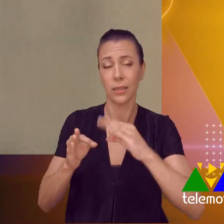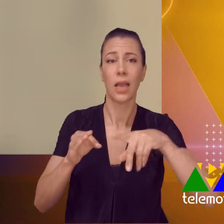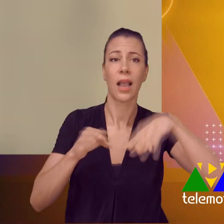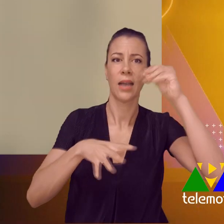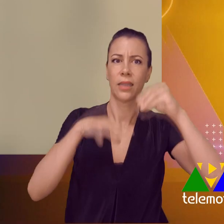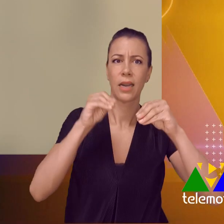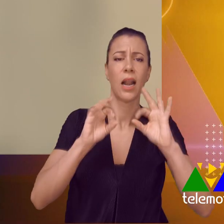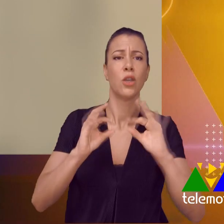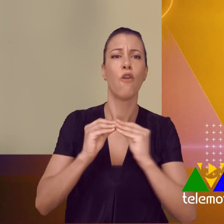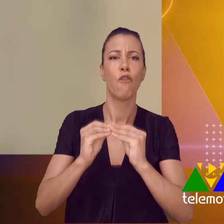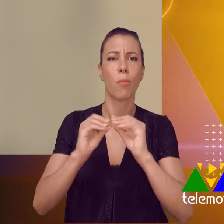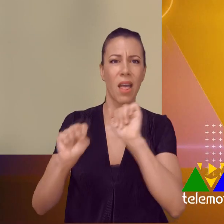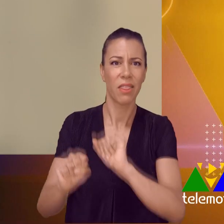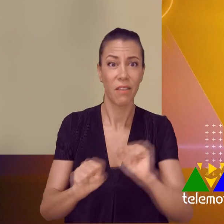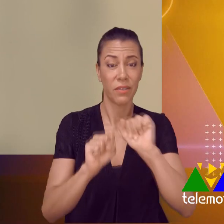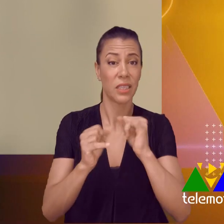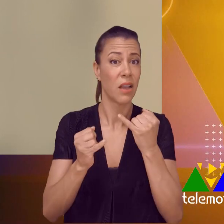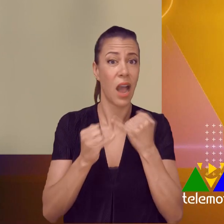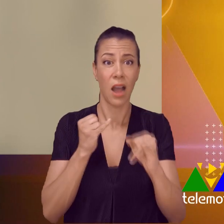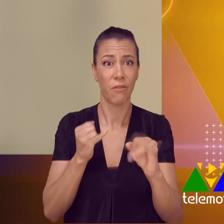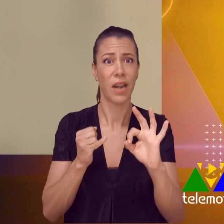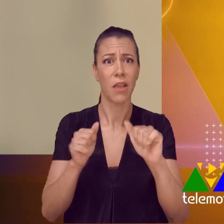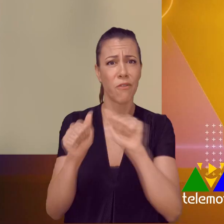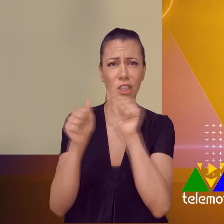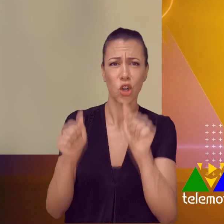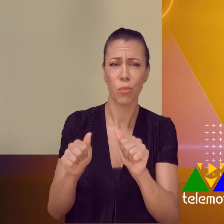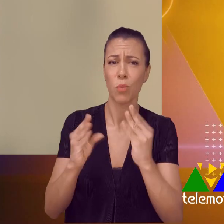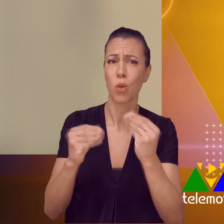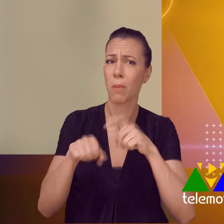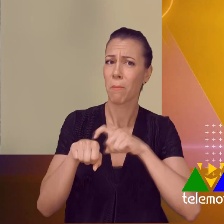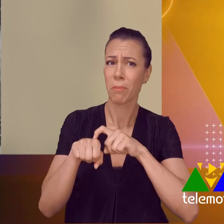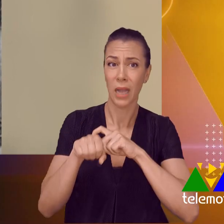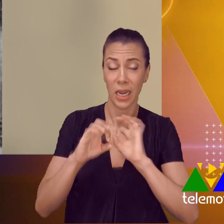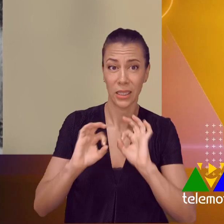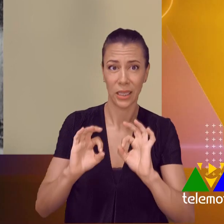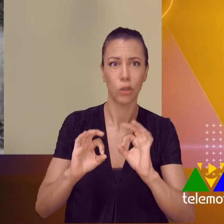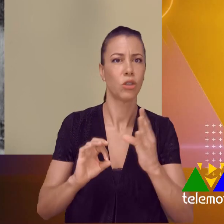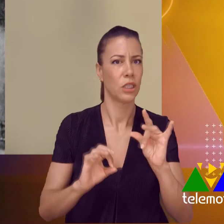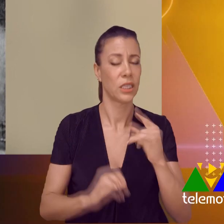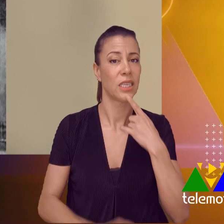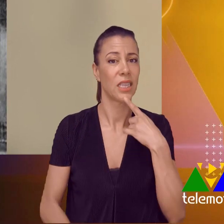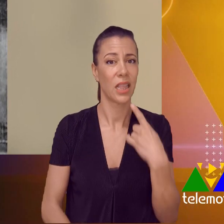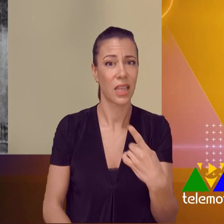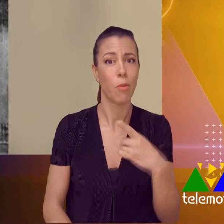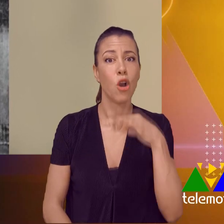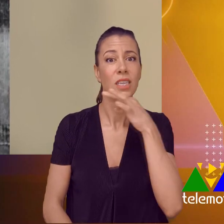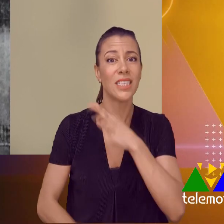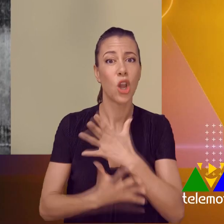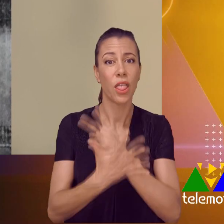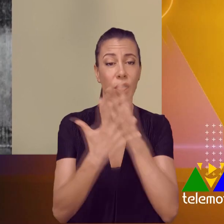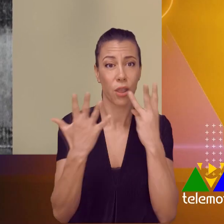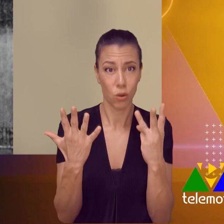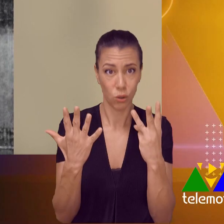toma una forma defensiva, con lo cual al final sí ha tomado una fisonomía muy particular, ¿no? Sí, decíamos que en el siglo